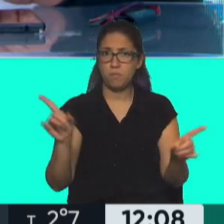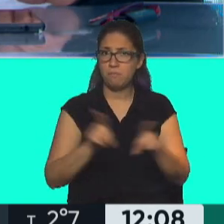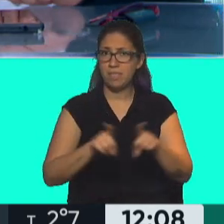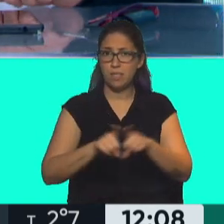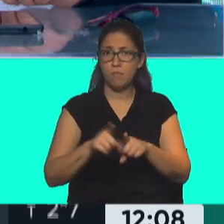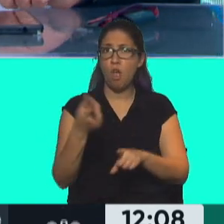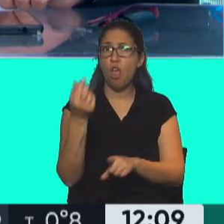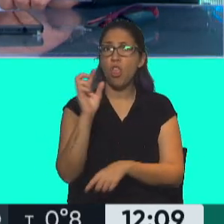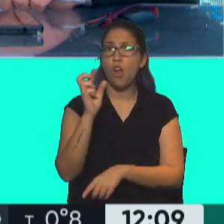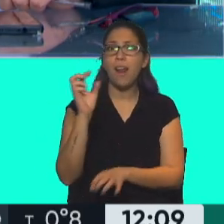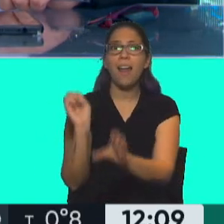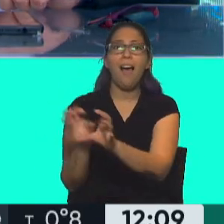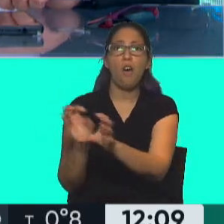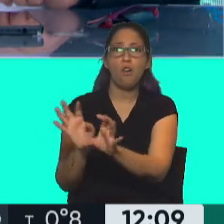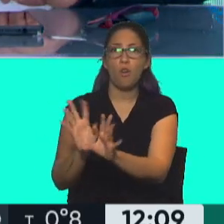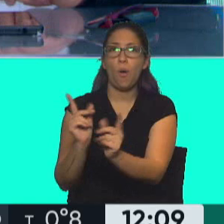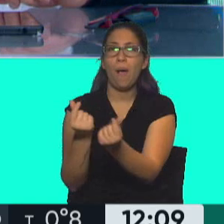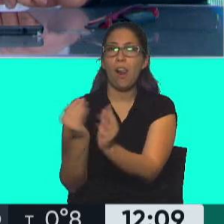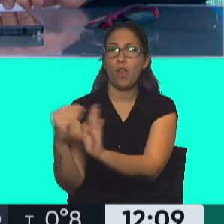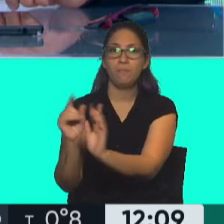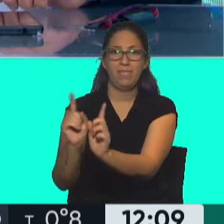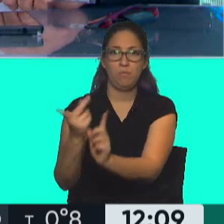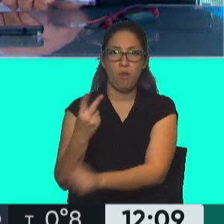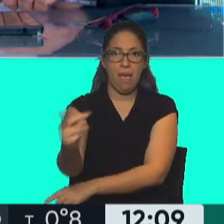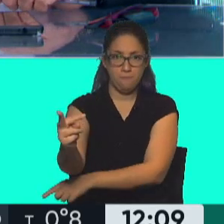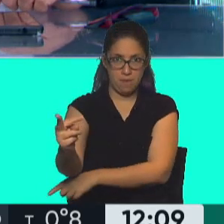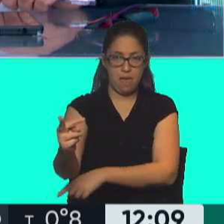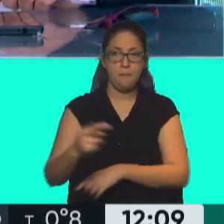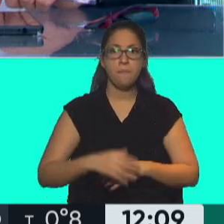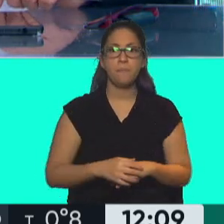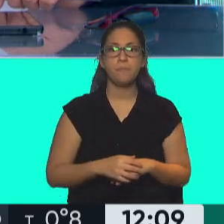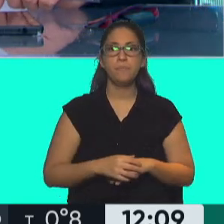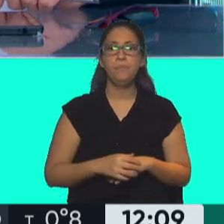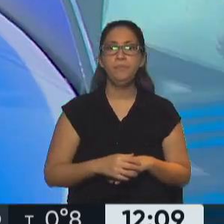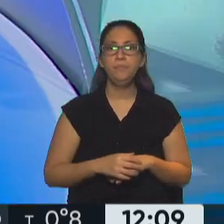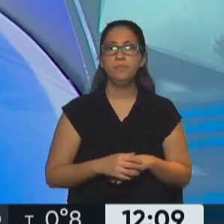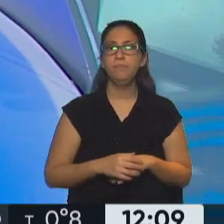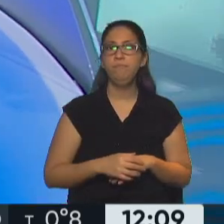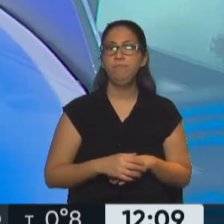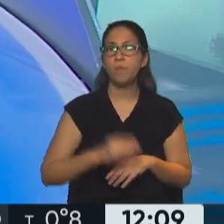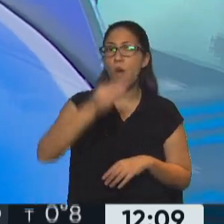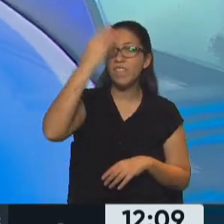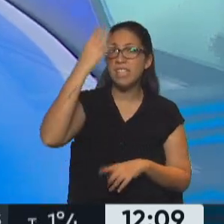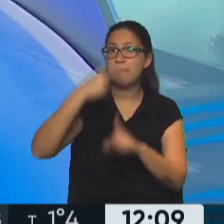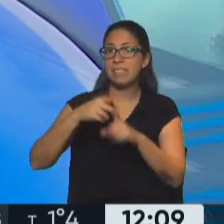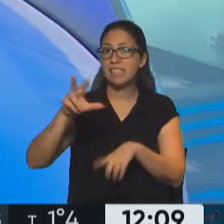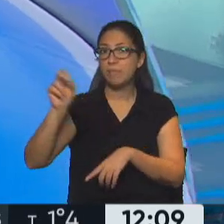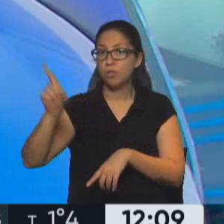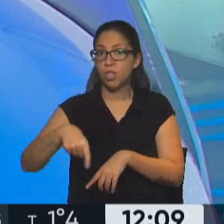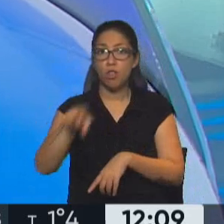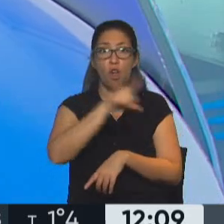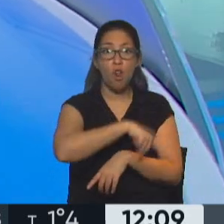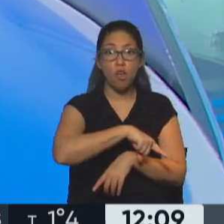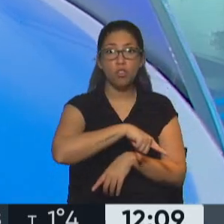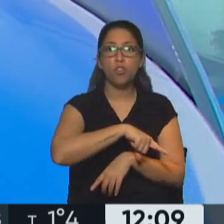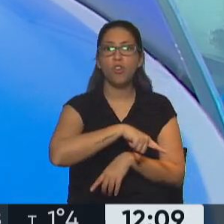dólar ahorro. A valor de dólar ahorro. Es decir, sería el dólar oficial más el 30%, porque el otro 35% es